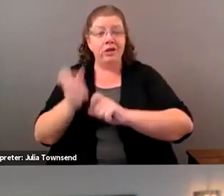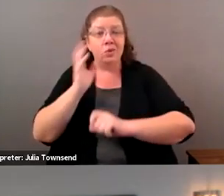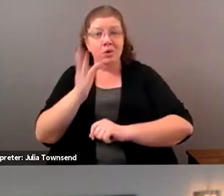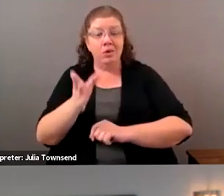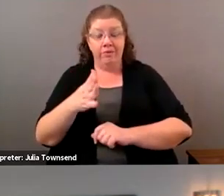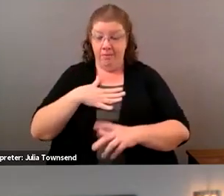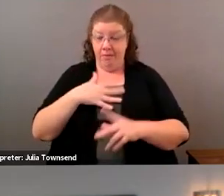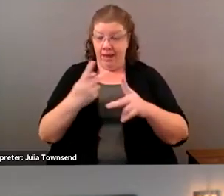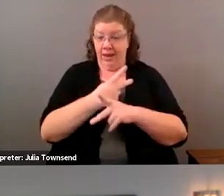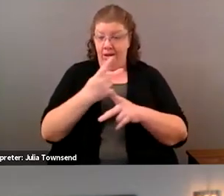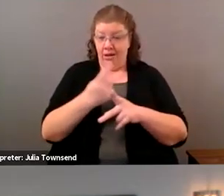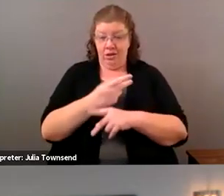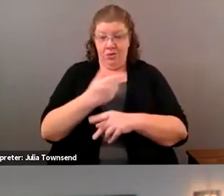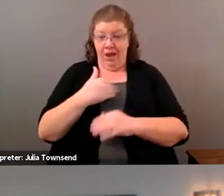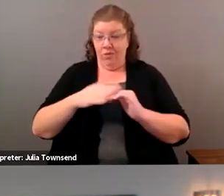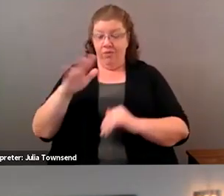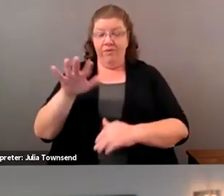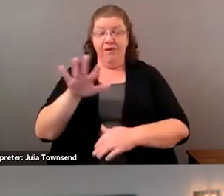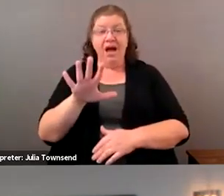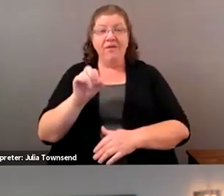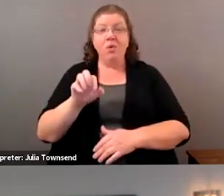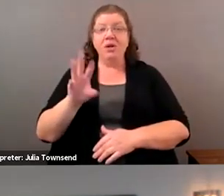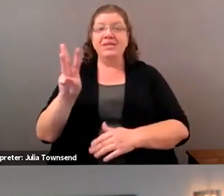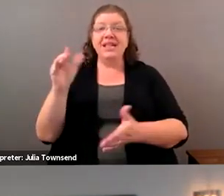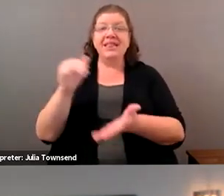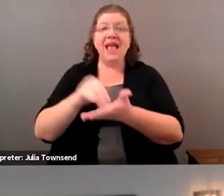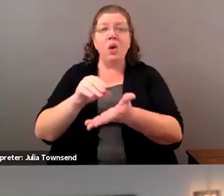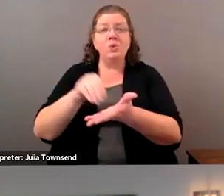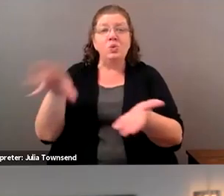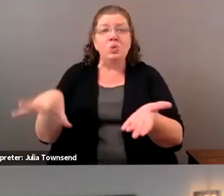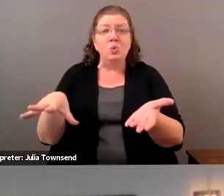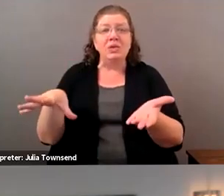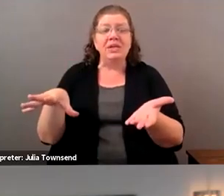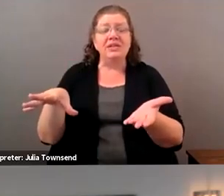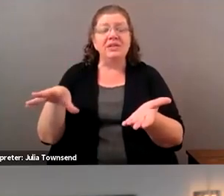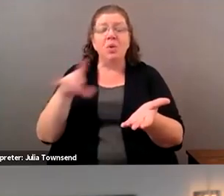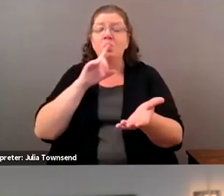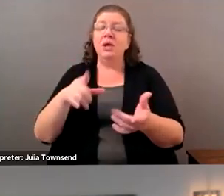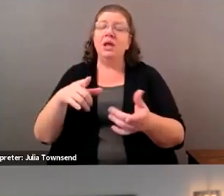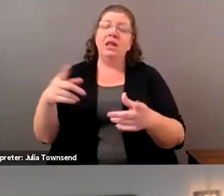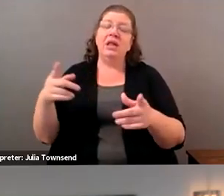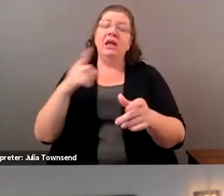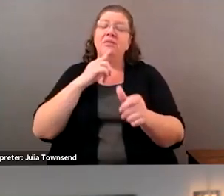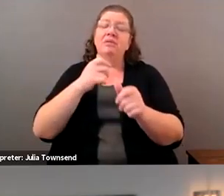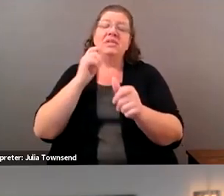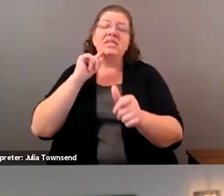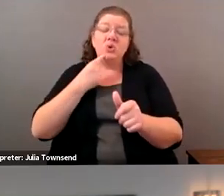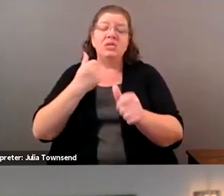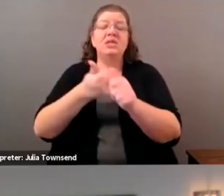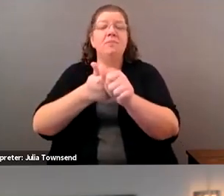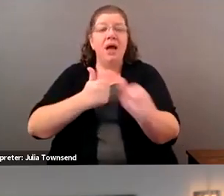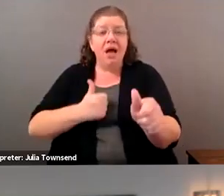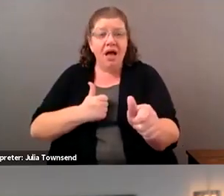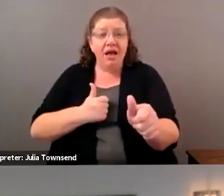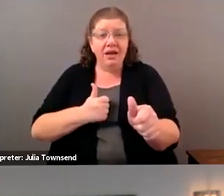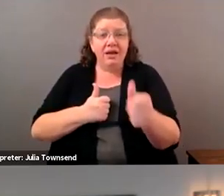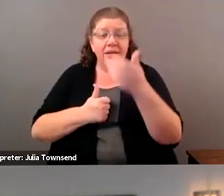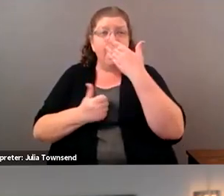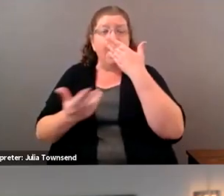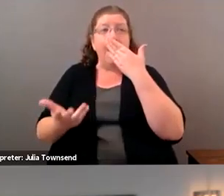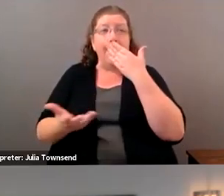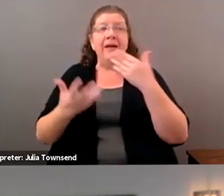según mis cálculos tenemos cinco o seis mil estudiantes quienes están significativamente rezagados su